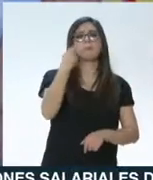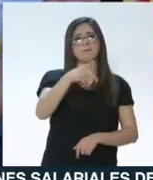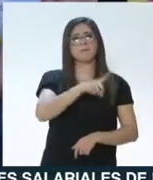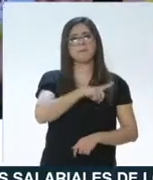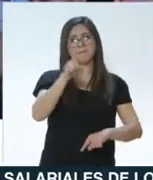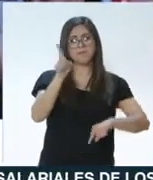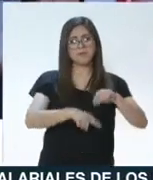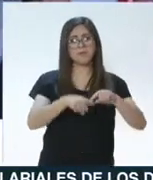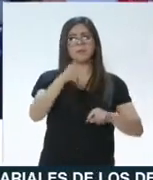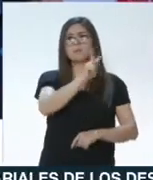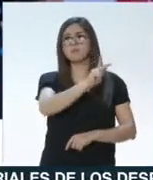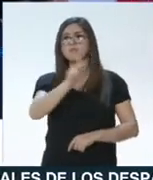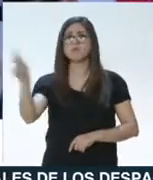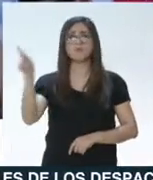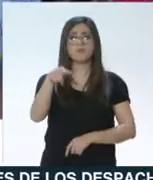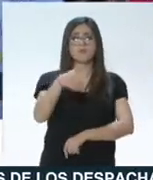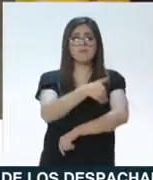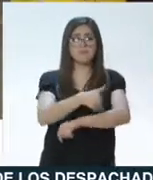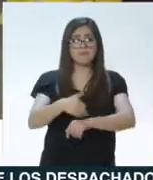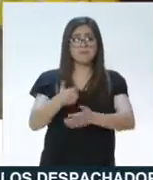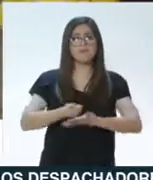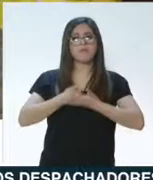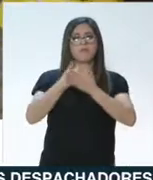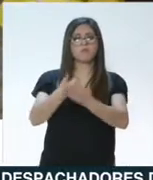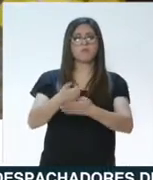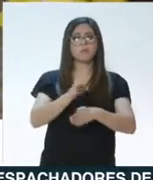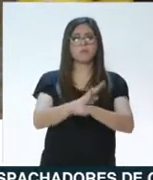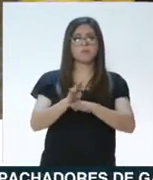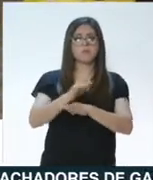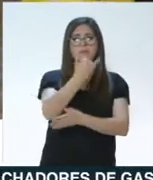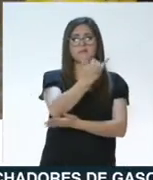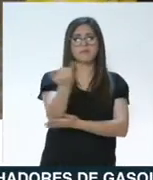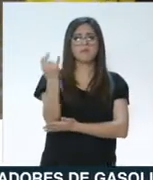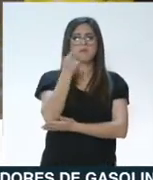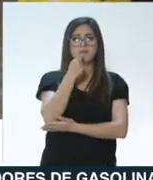sin afectar a las familias beneficiadas con las estancias infantiles